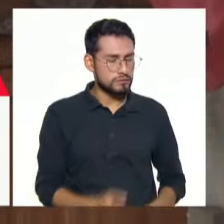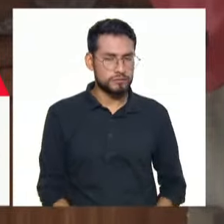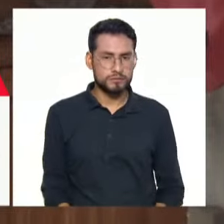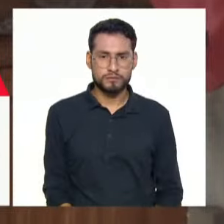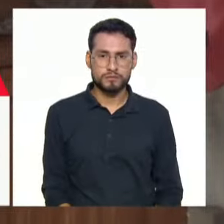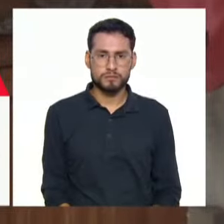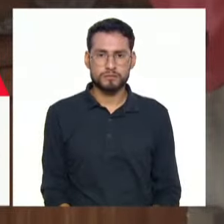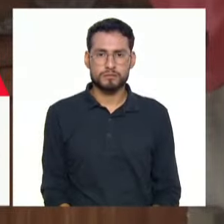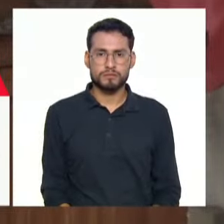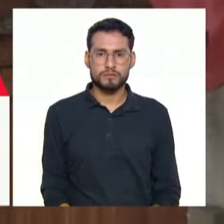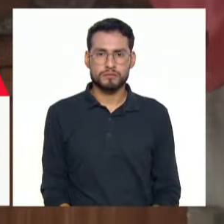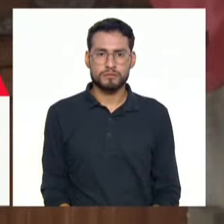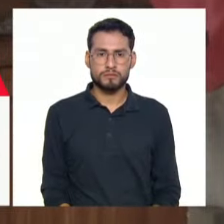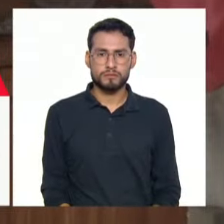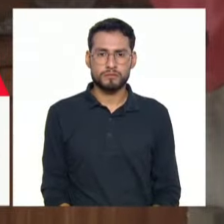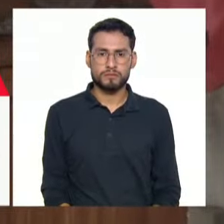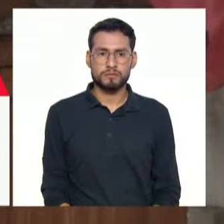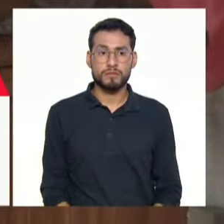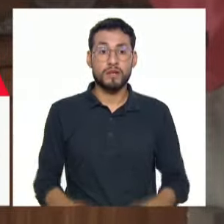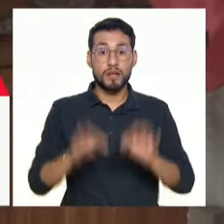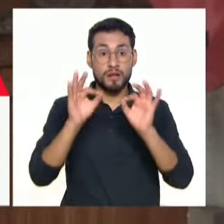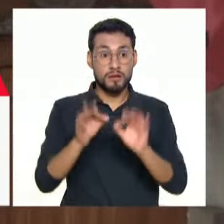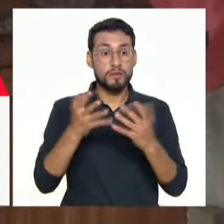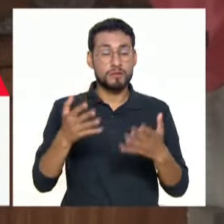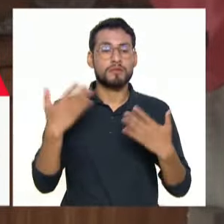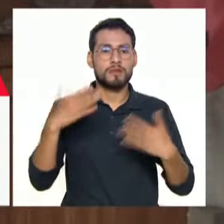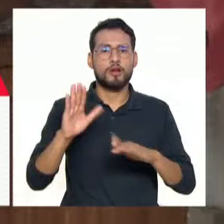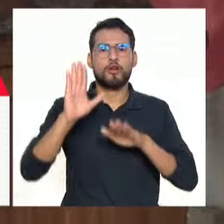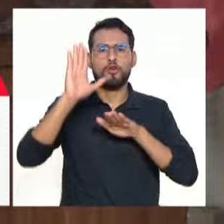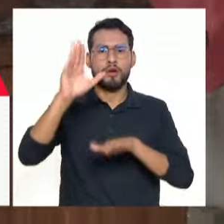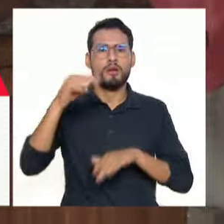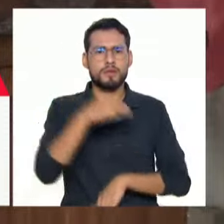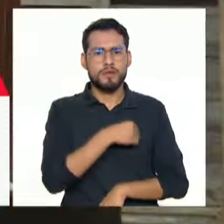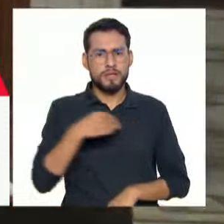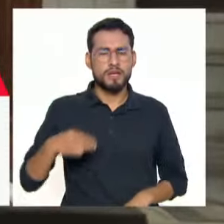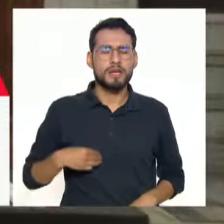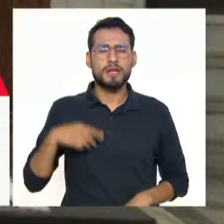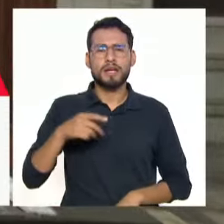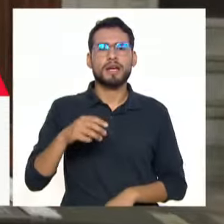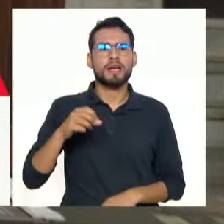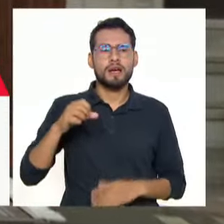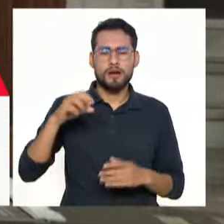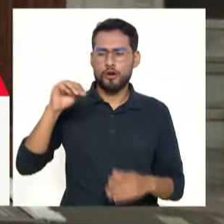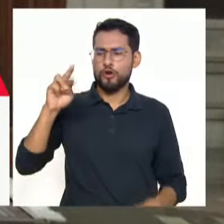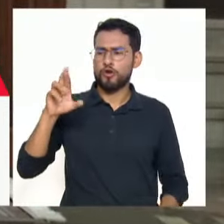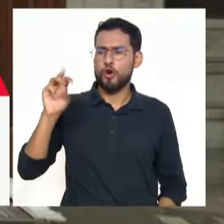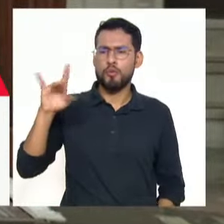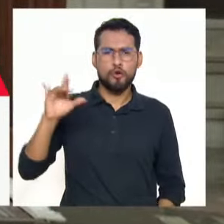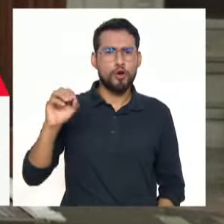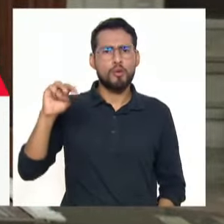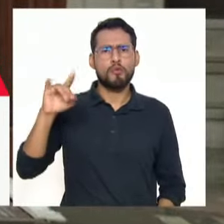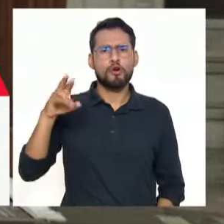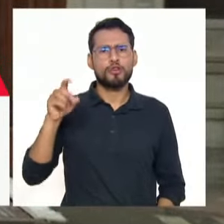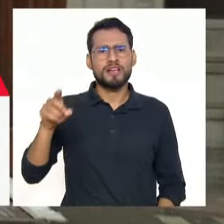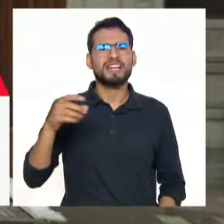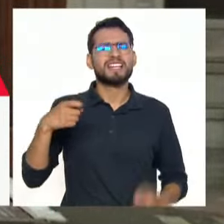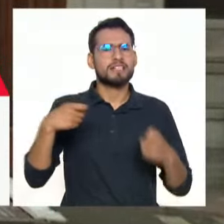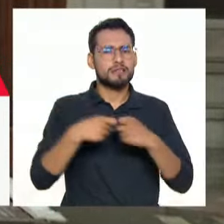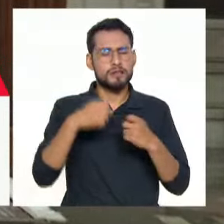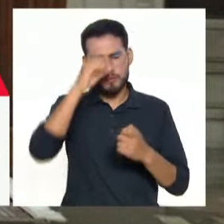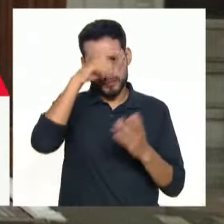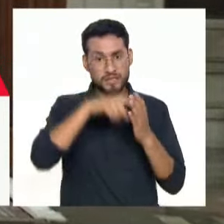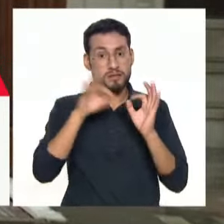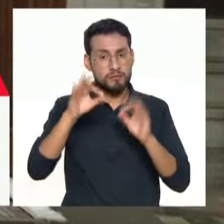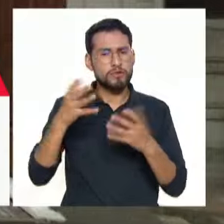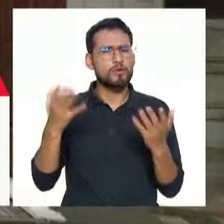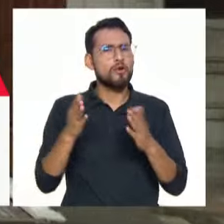demanden. Y de esta manera queda juramentado el ministro de Energía y Minas, Rómulo Mucho, quien se encuentra, al igual que el